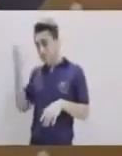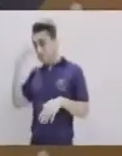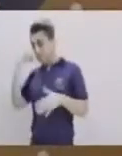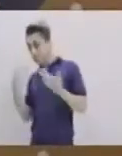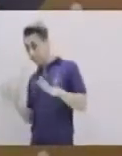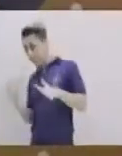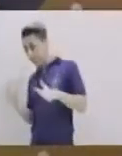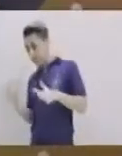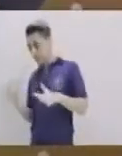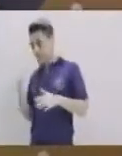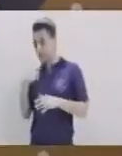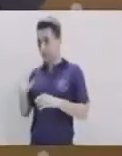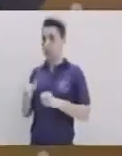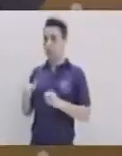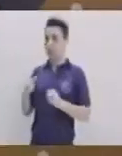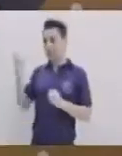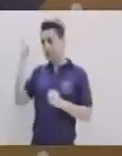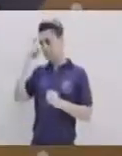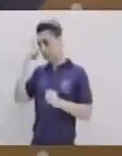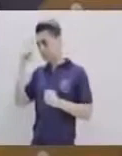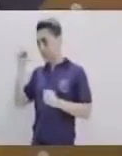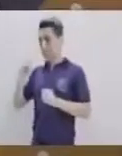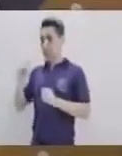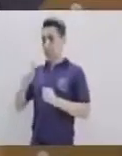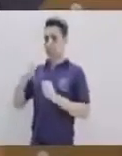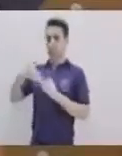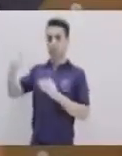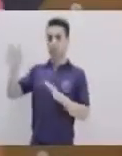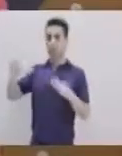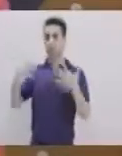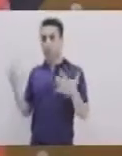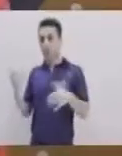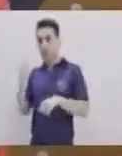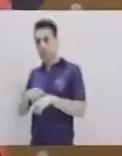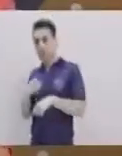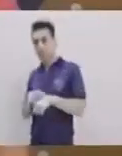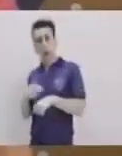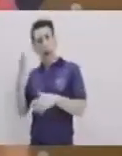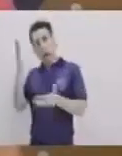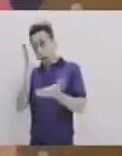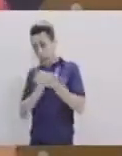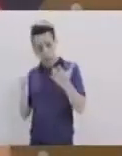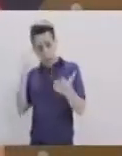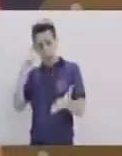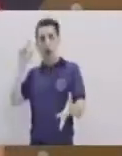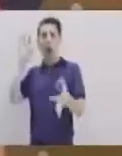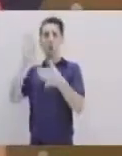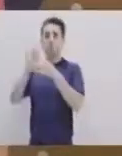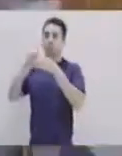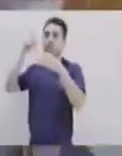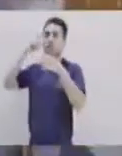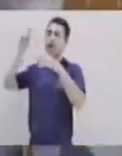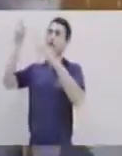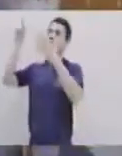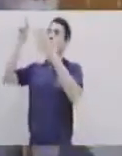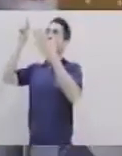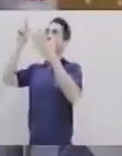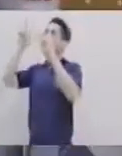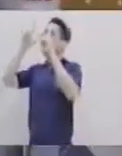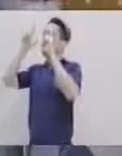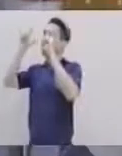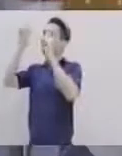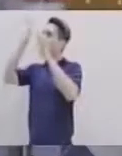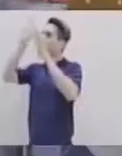pasó, si lo pensamos que nos puede pasar en algún momento o algo así, para poder tener una imagen gráfica en nuestra cabeza y tener así una